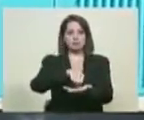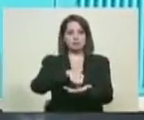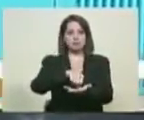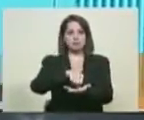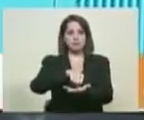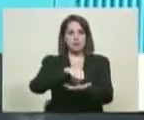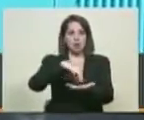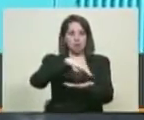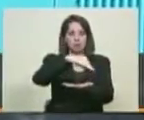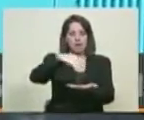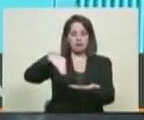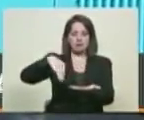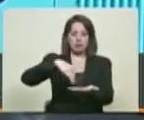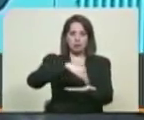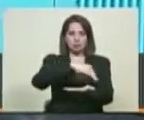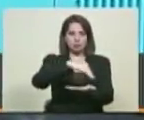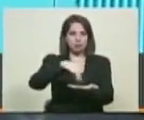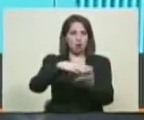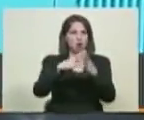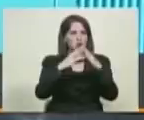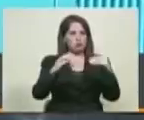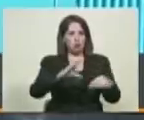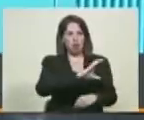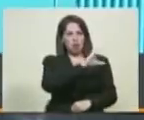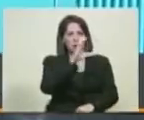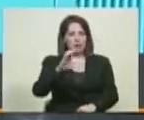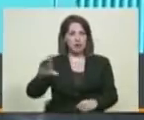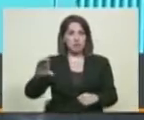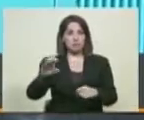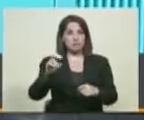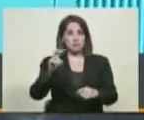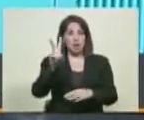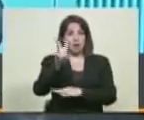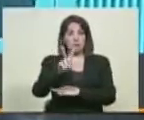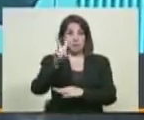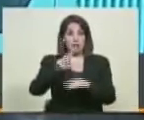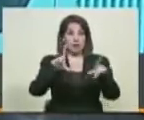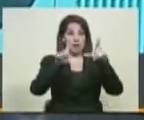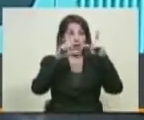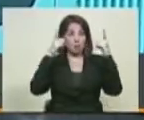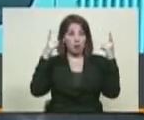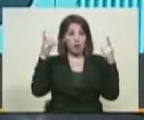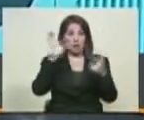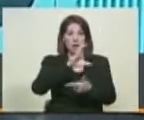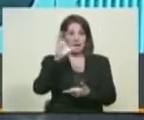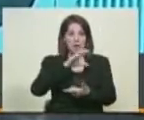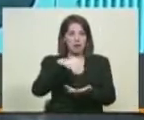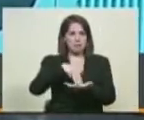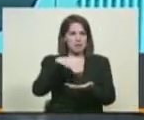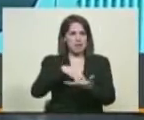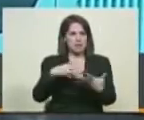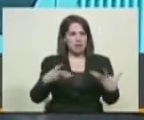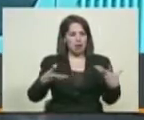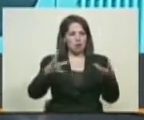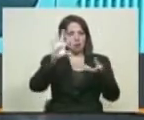Y todo lo que es el eje que viene del Caribe, Vargas, La Guaira, Caracas, Miranda, es